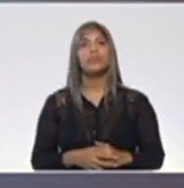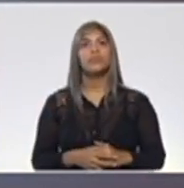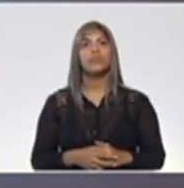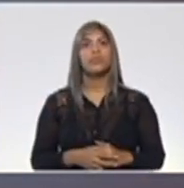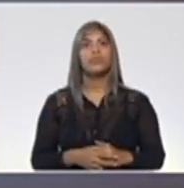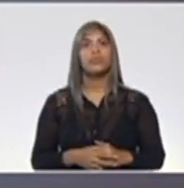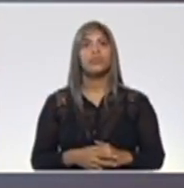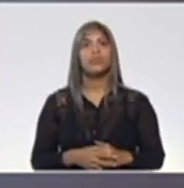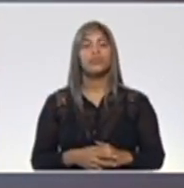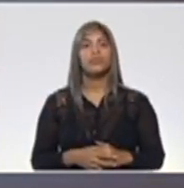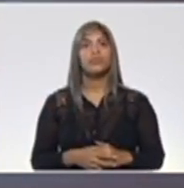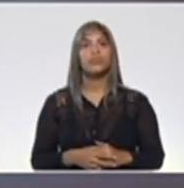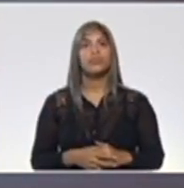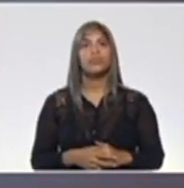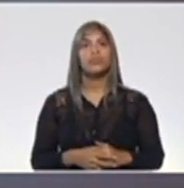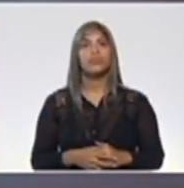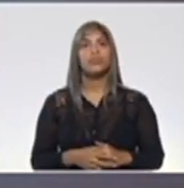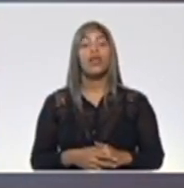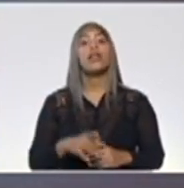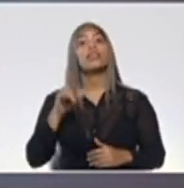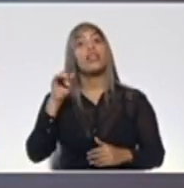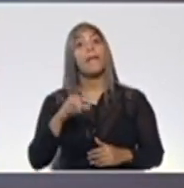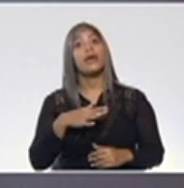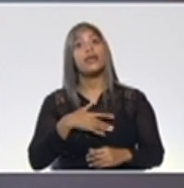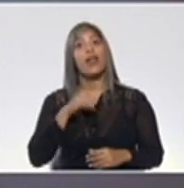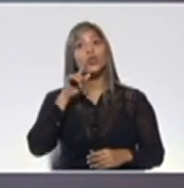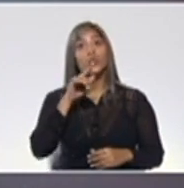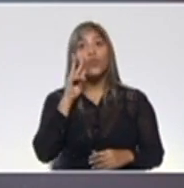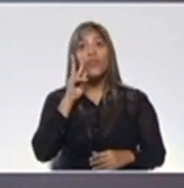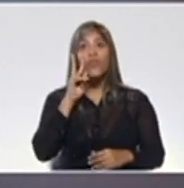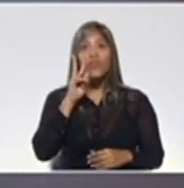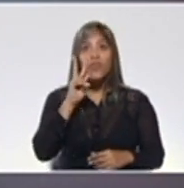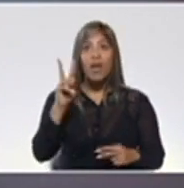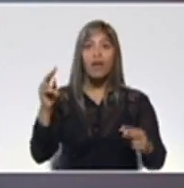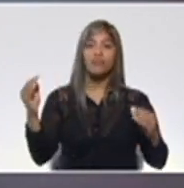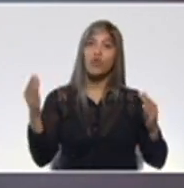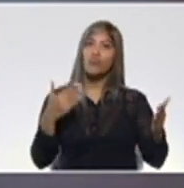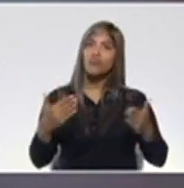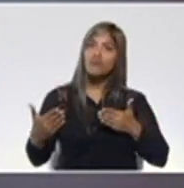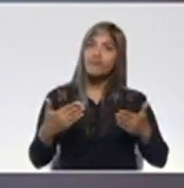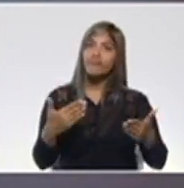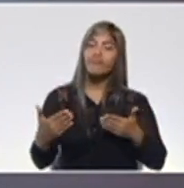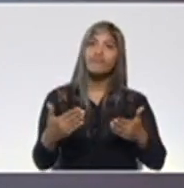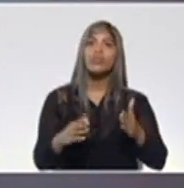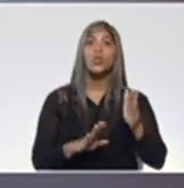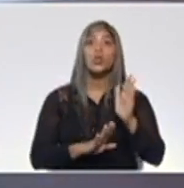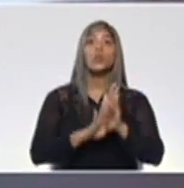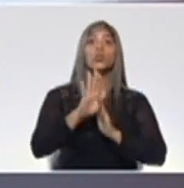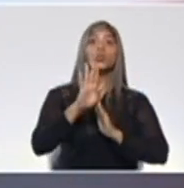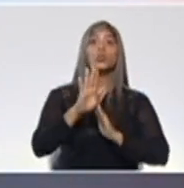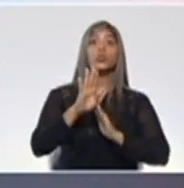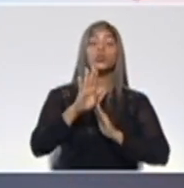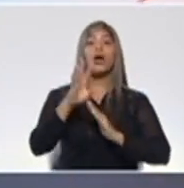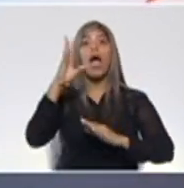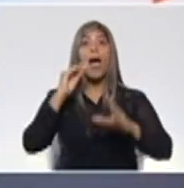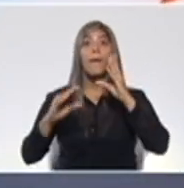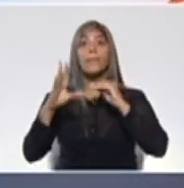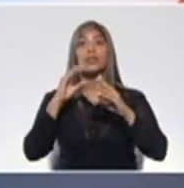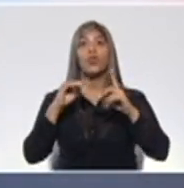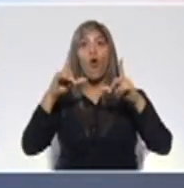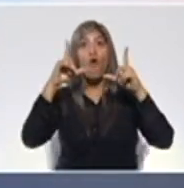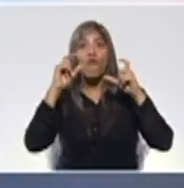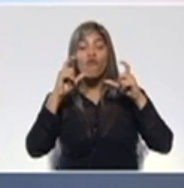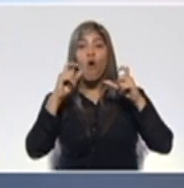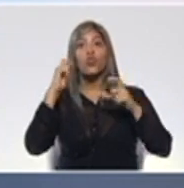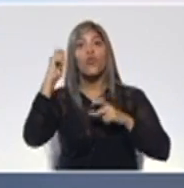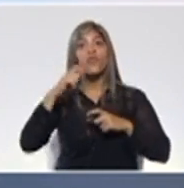@mppeducacion. Y además queremos que ustedes se vean los unos a los otros avanzando en la aventura de saber con esas